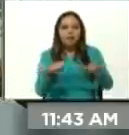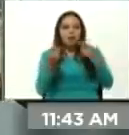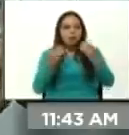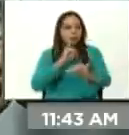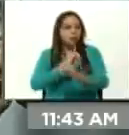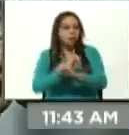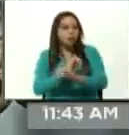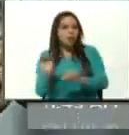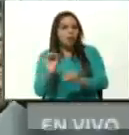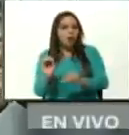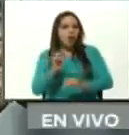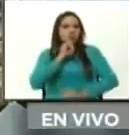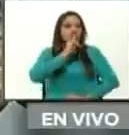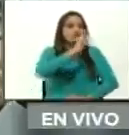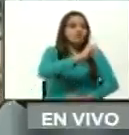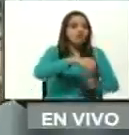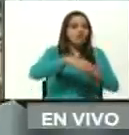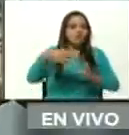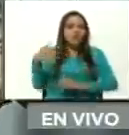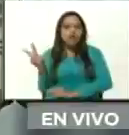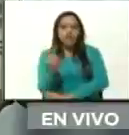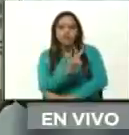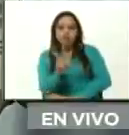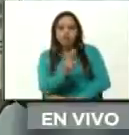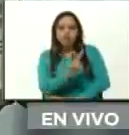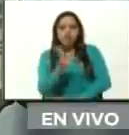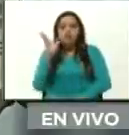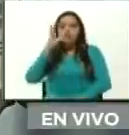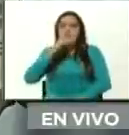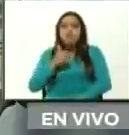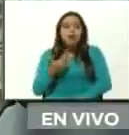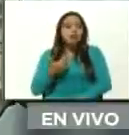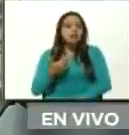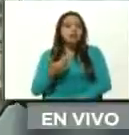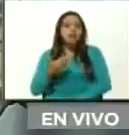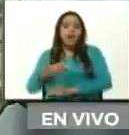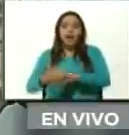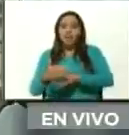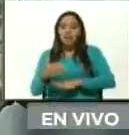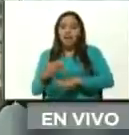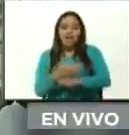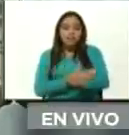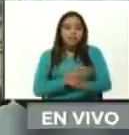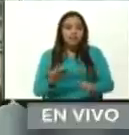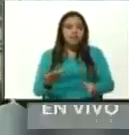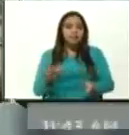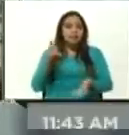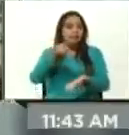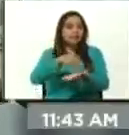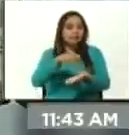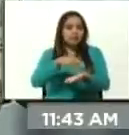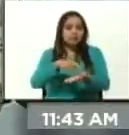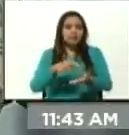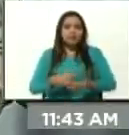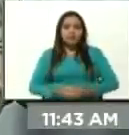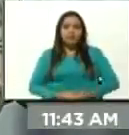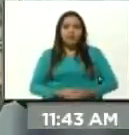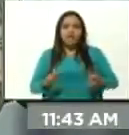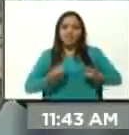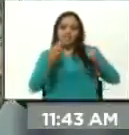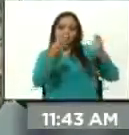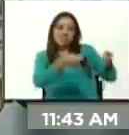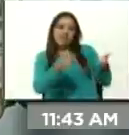en fuera del territorio nacional sin que haya mediado previamente, como bien he dicho, la entrega